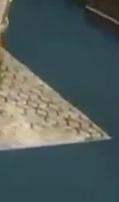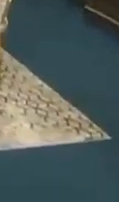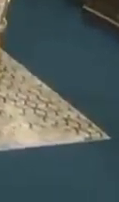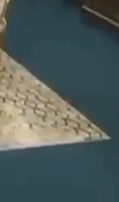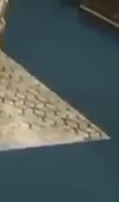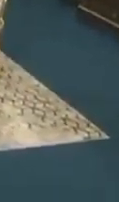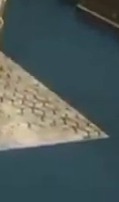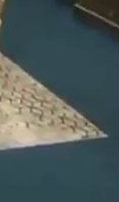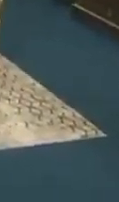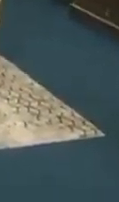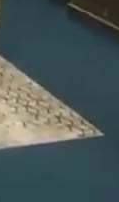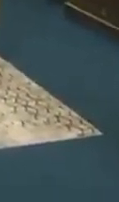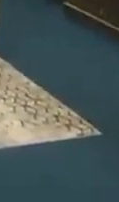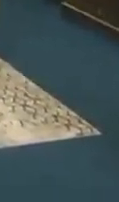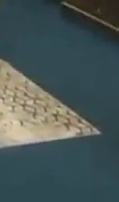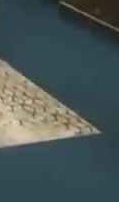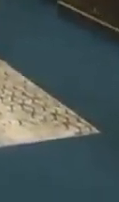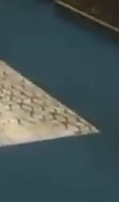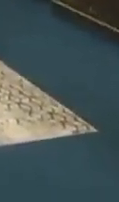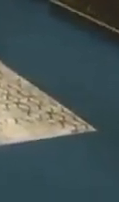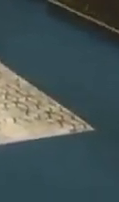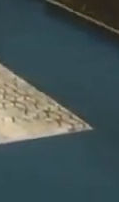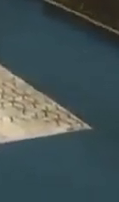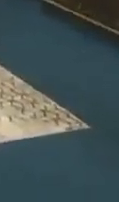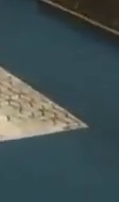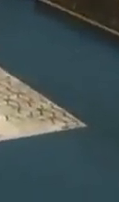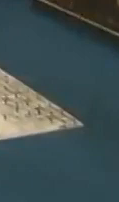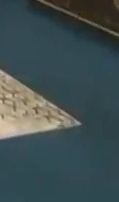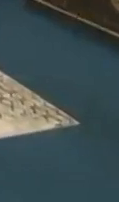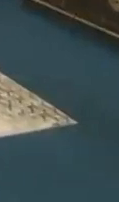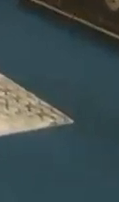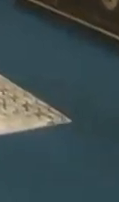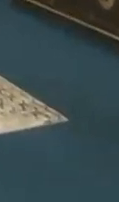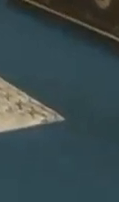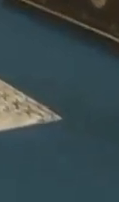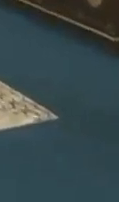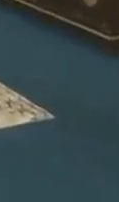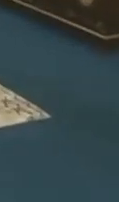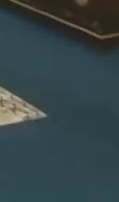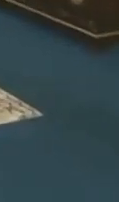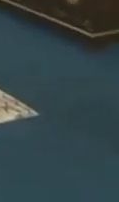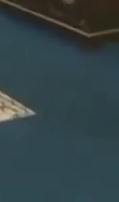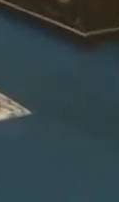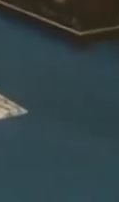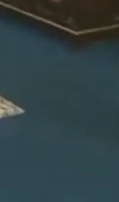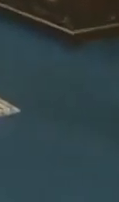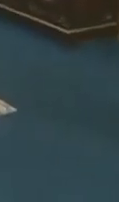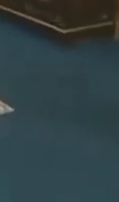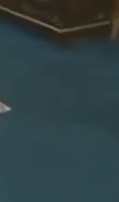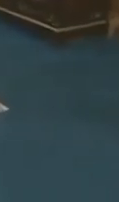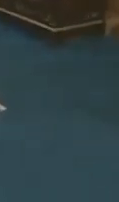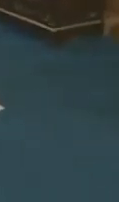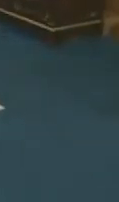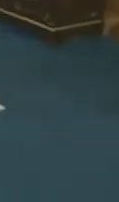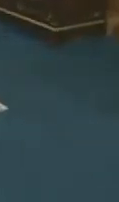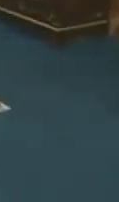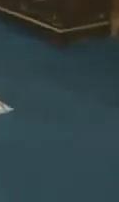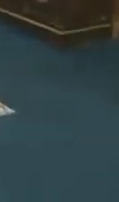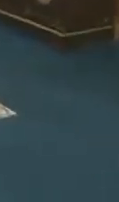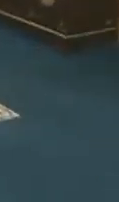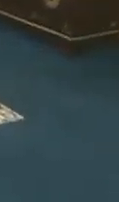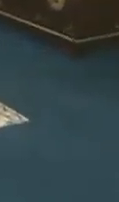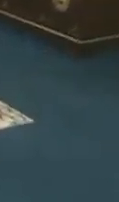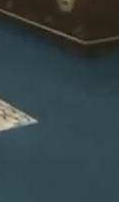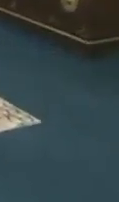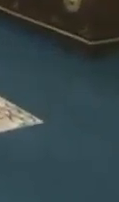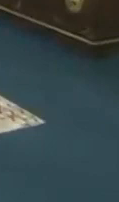muy buenas noches. Ha concluido el acto. Se invita muy cordialmente a presenciar una representación cultural a las afueras acá